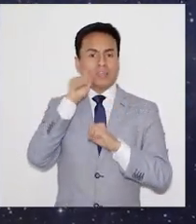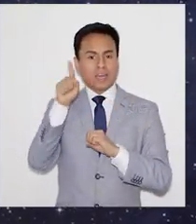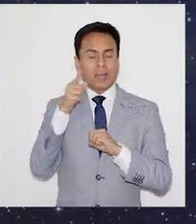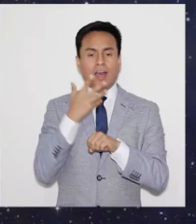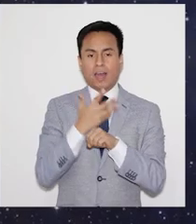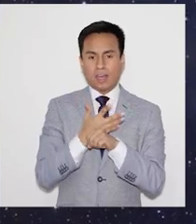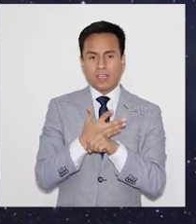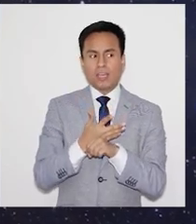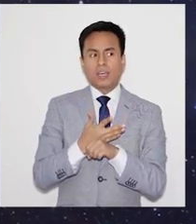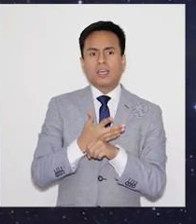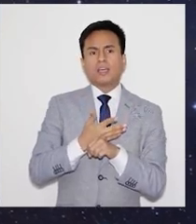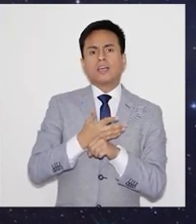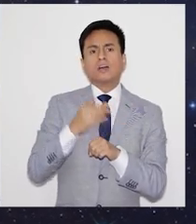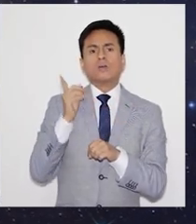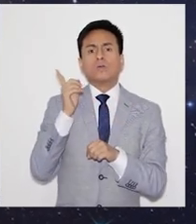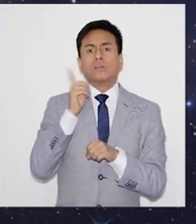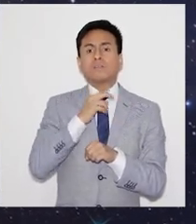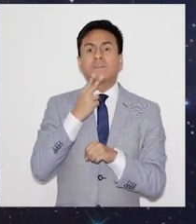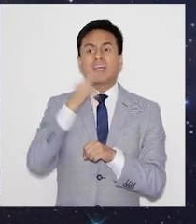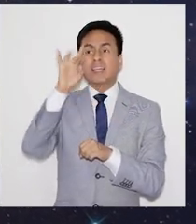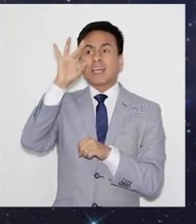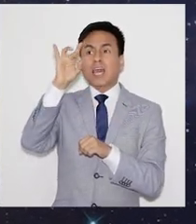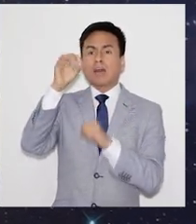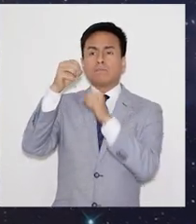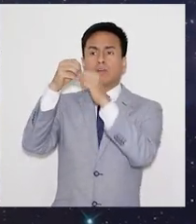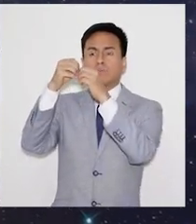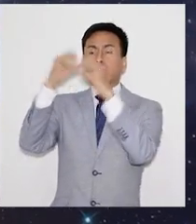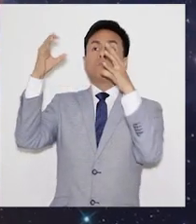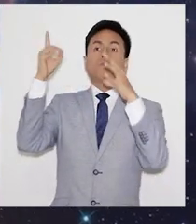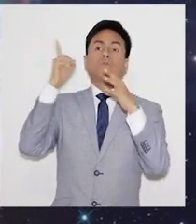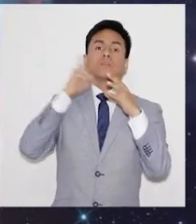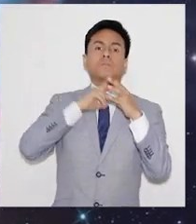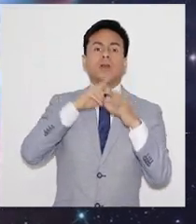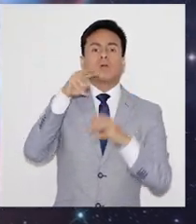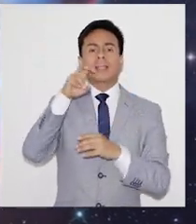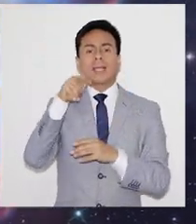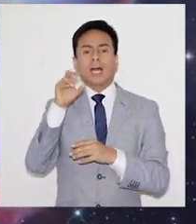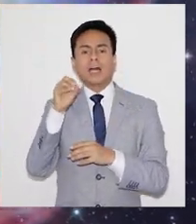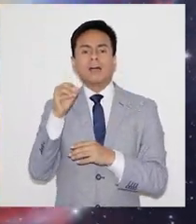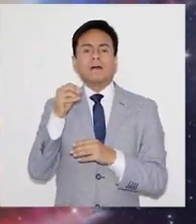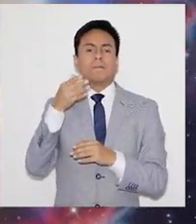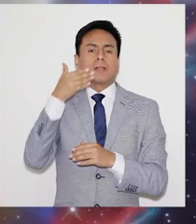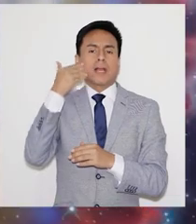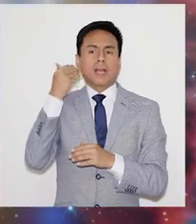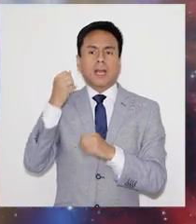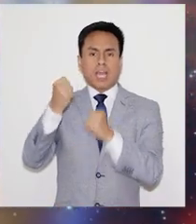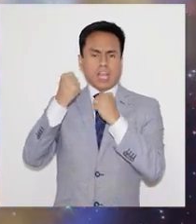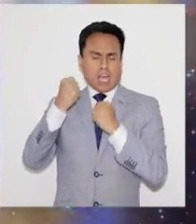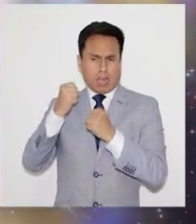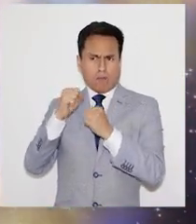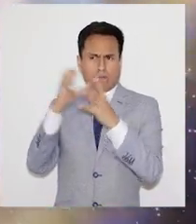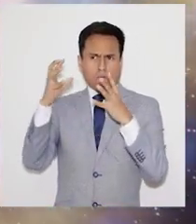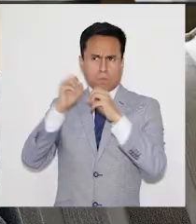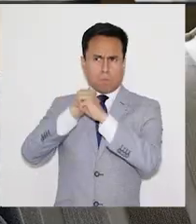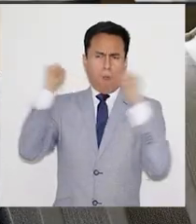evento que ocurre en las últimas etapas de la vida de una estrella masiva o una enana blanca de alta energía.